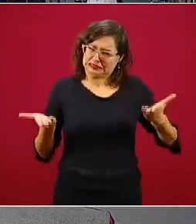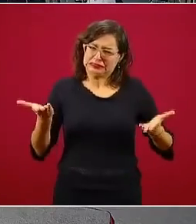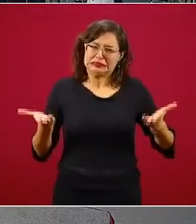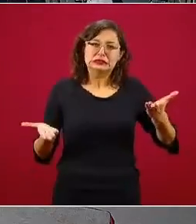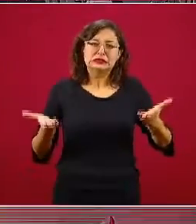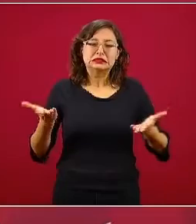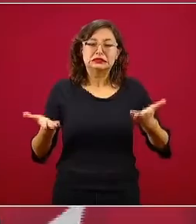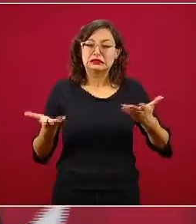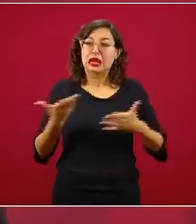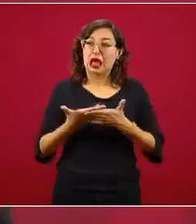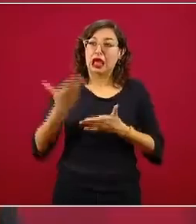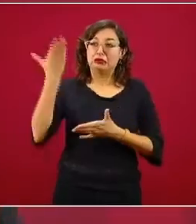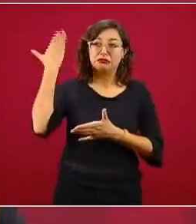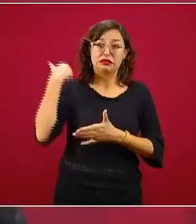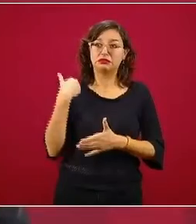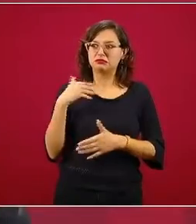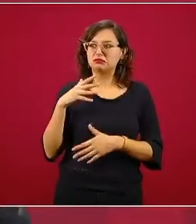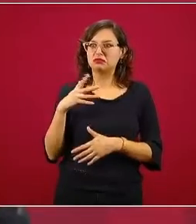Entonces,